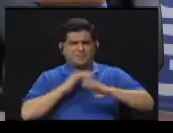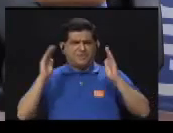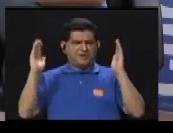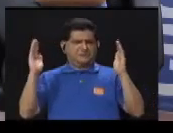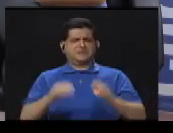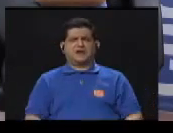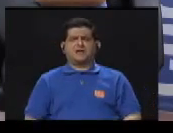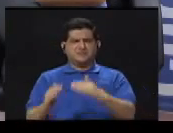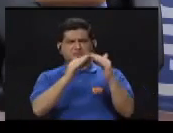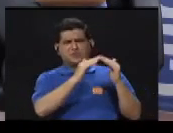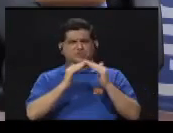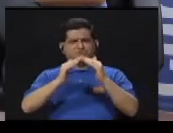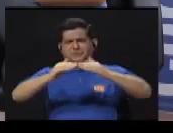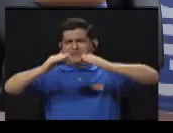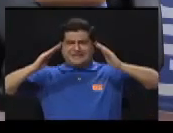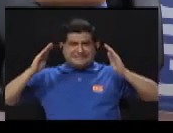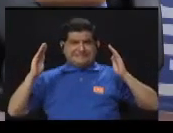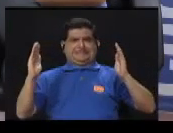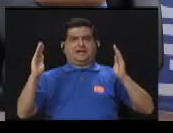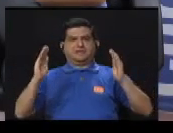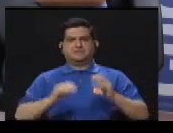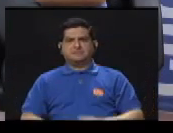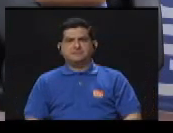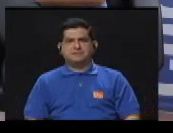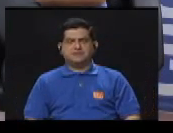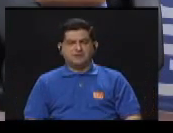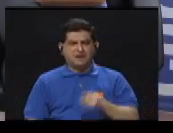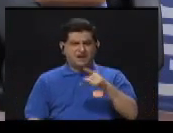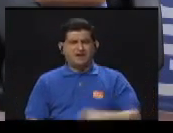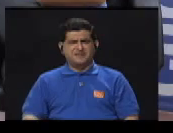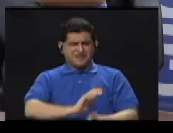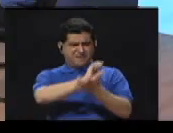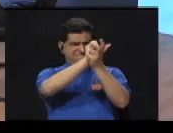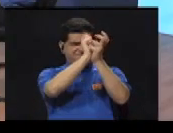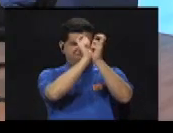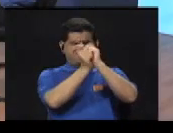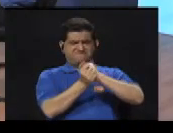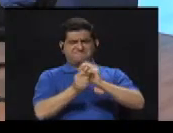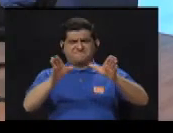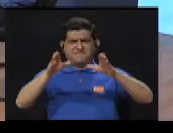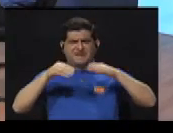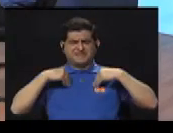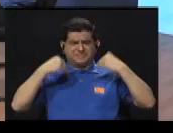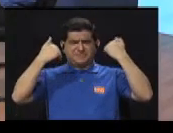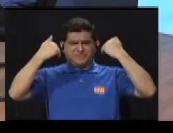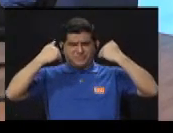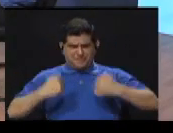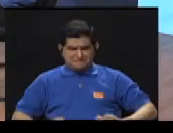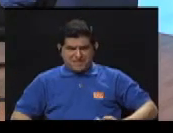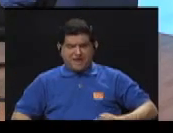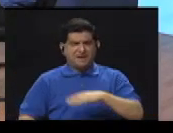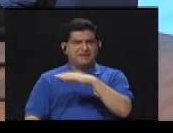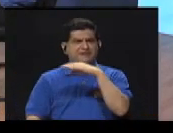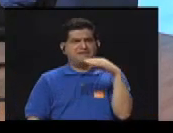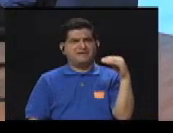país tan grande, una ciudad tan grande? ¿Cómo fue esa adaptación en lo humano